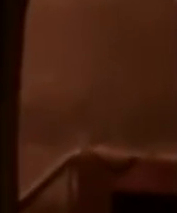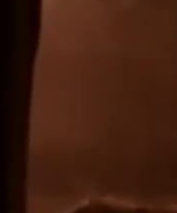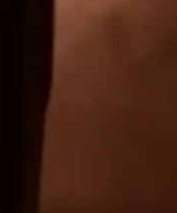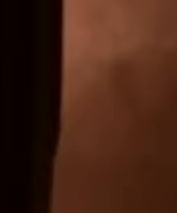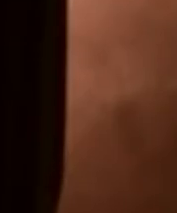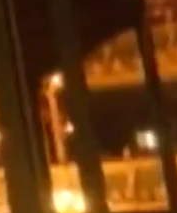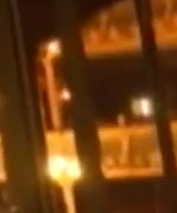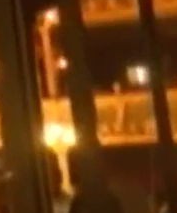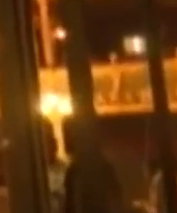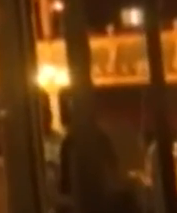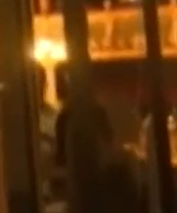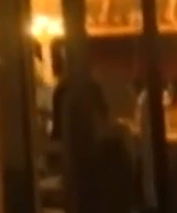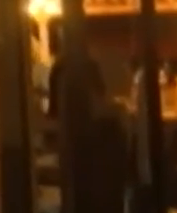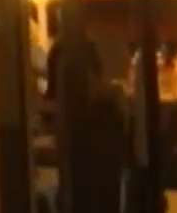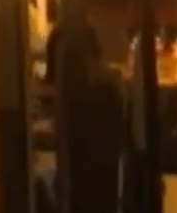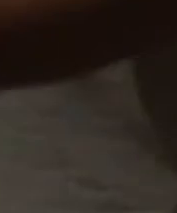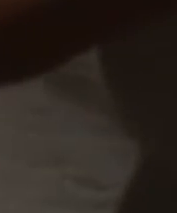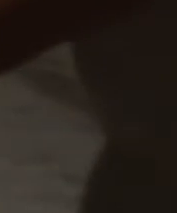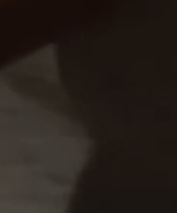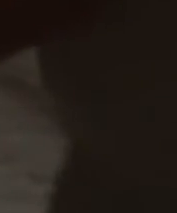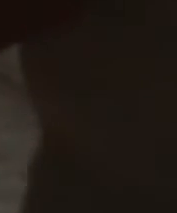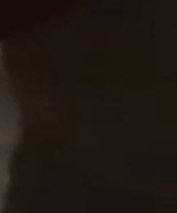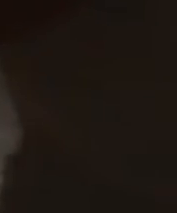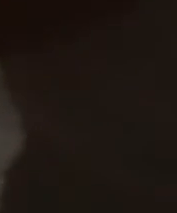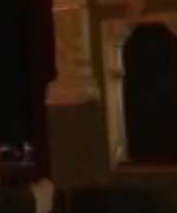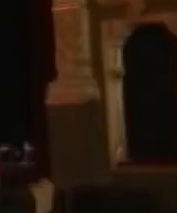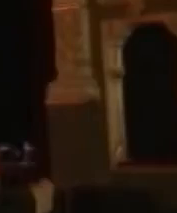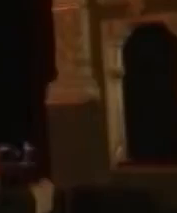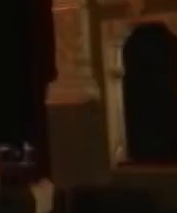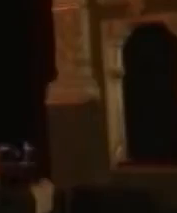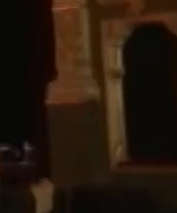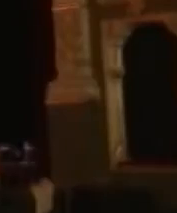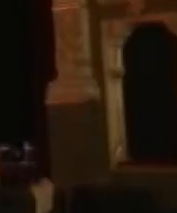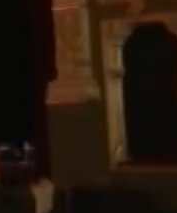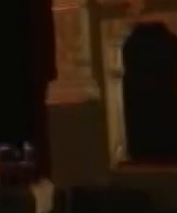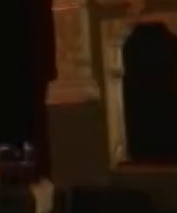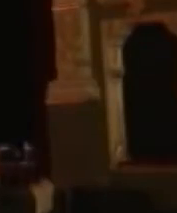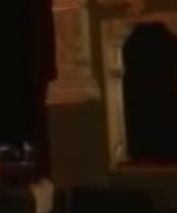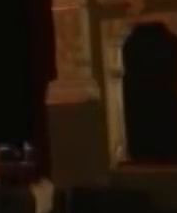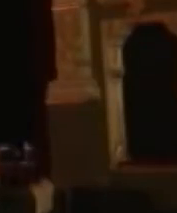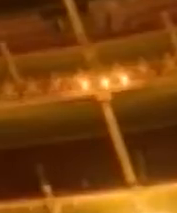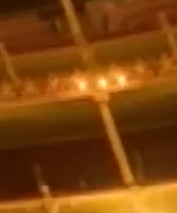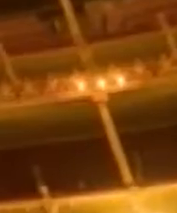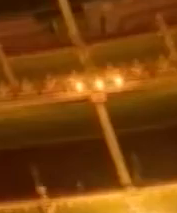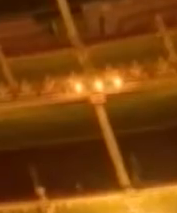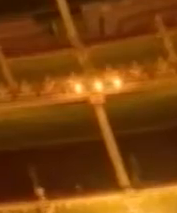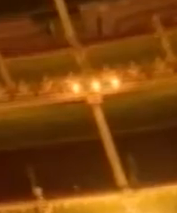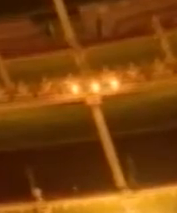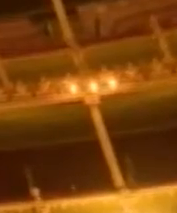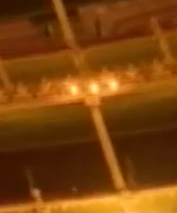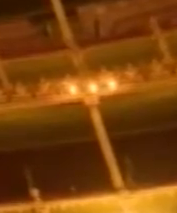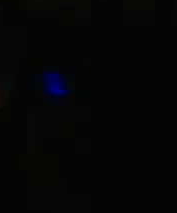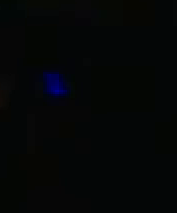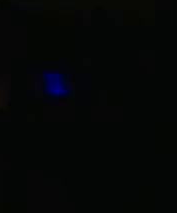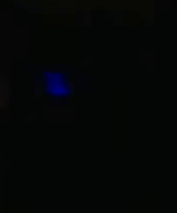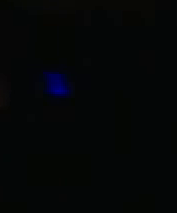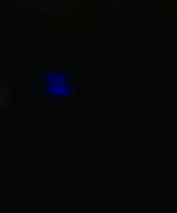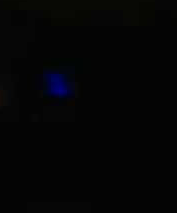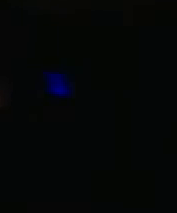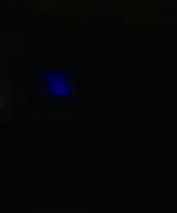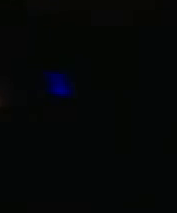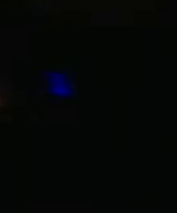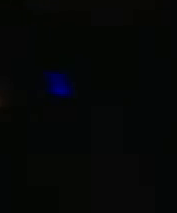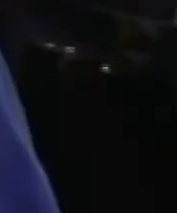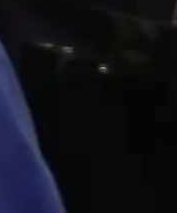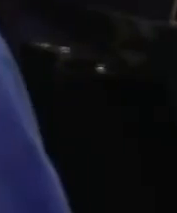fuerza, contrapesado o contrapesado y fuerza. Ahí se integran luz, escenografía y sonido.